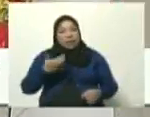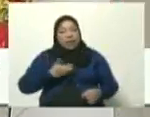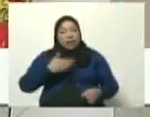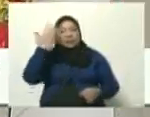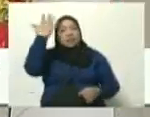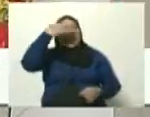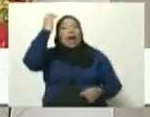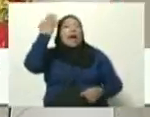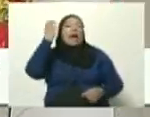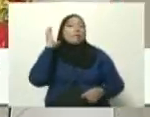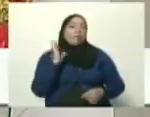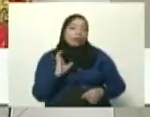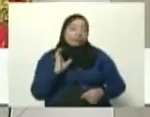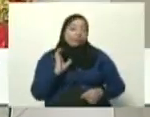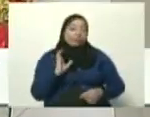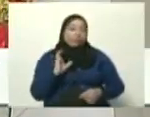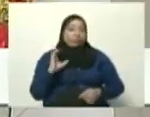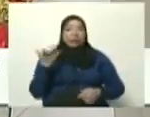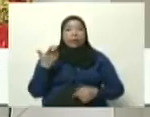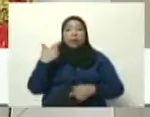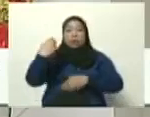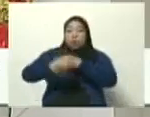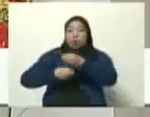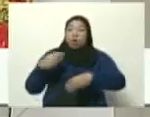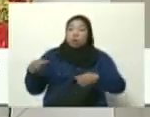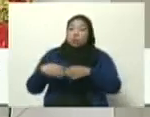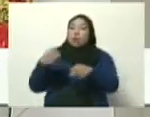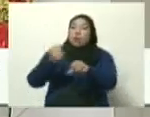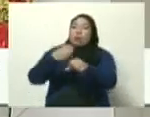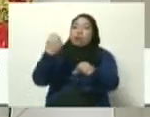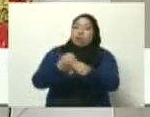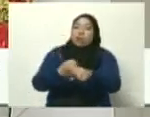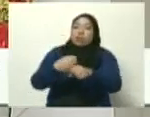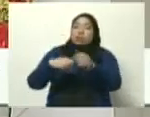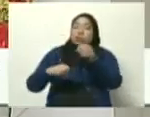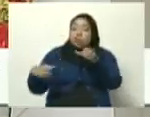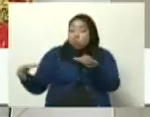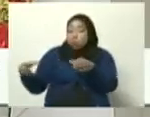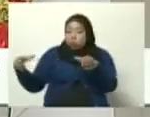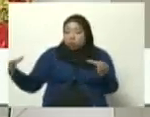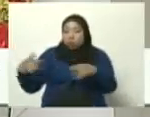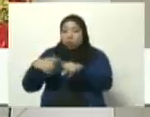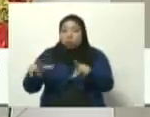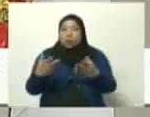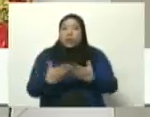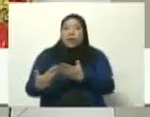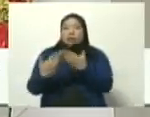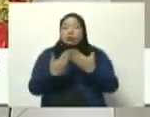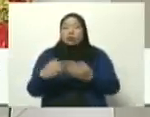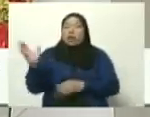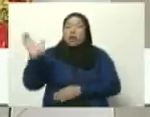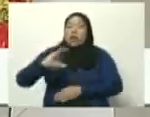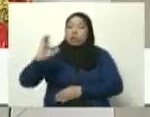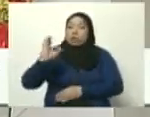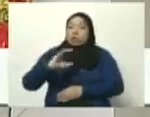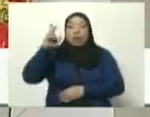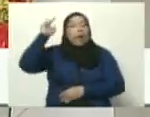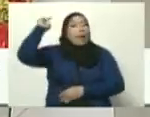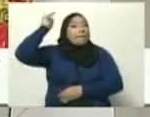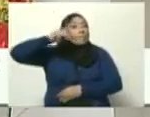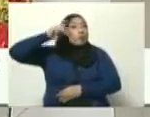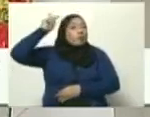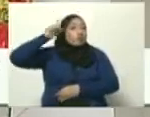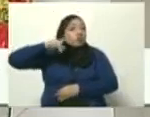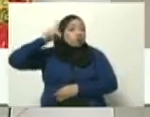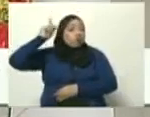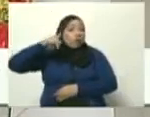Carmen Menéndez, quien ha puesto a disposición el equipo de trabajo de la Fundación del Centro de Estudios de Caracas, llevado por la profesora Gladys Arroyo, que